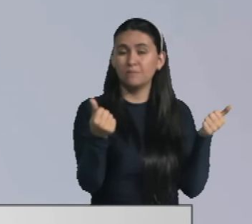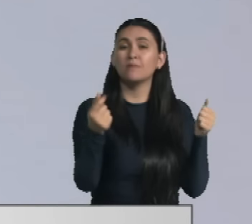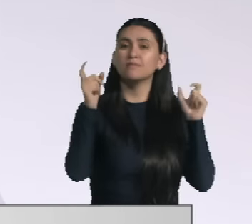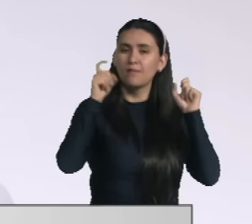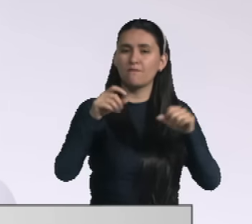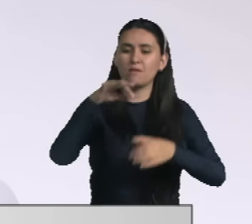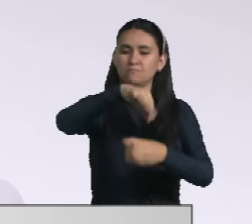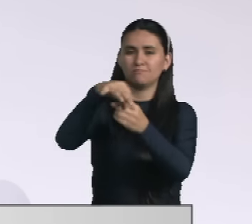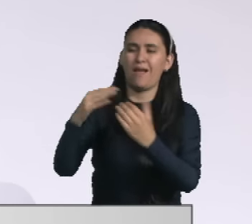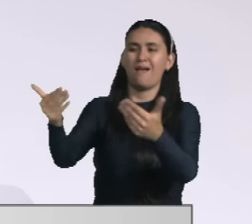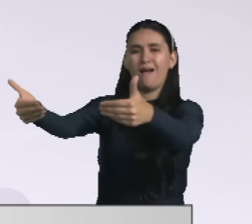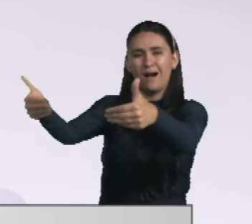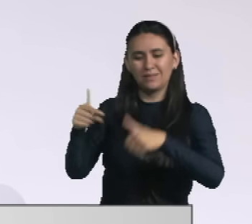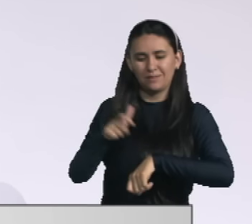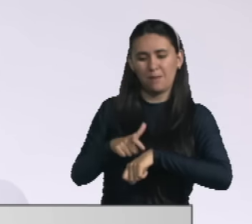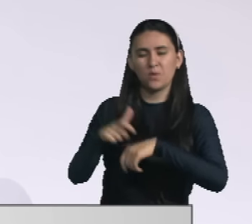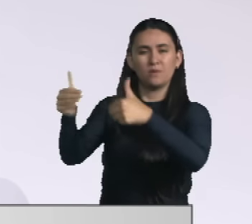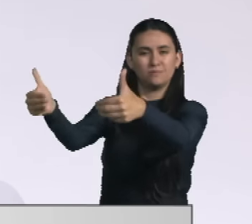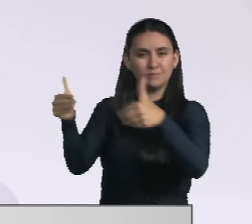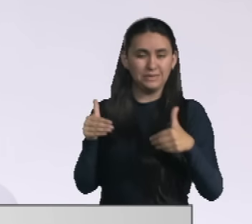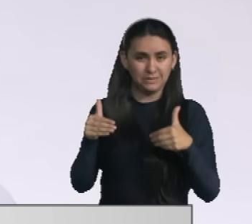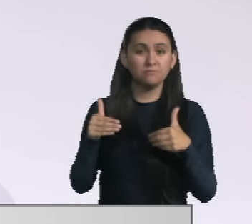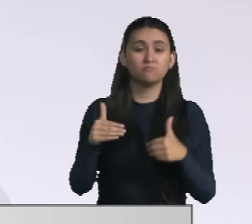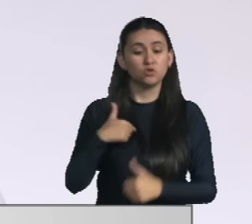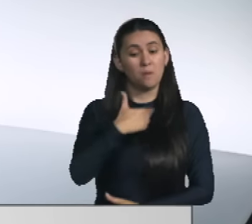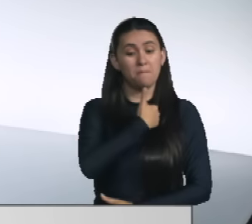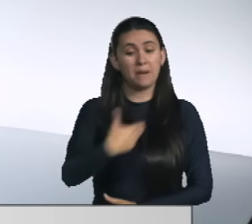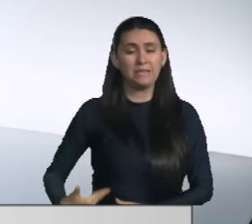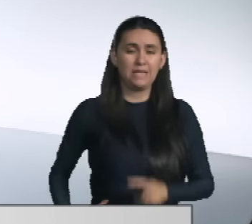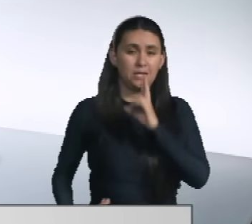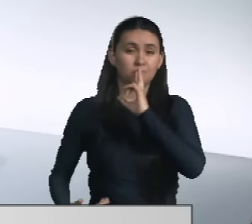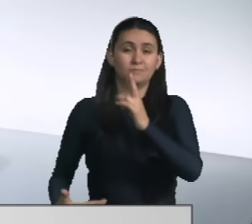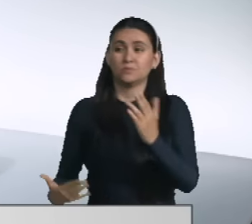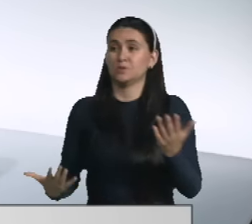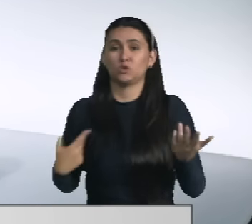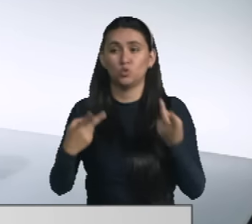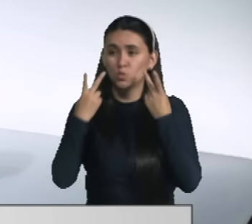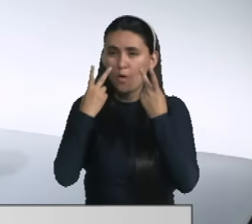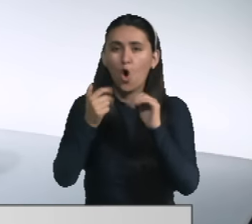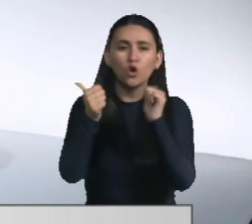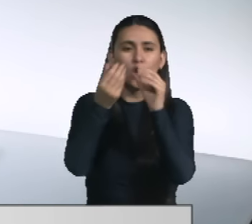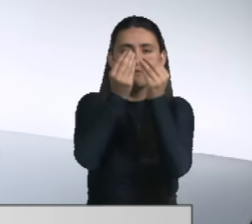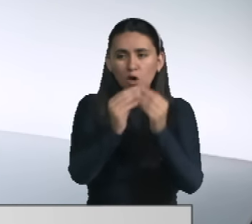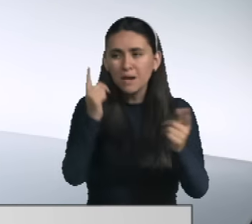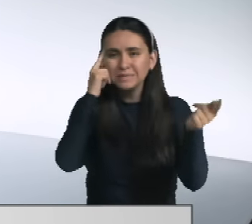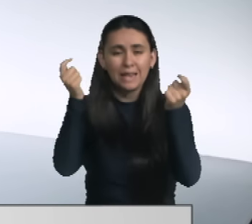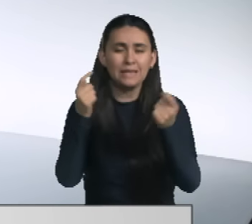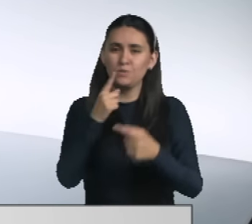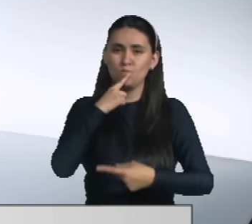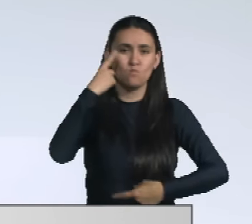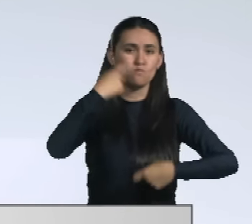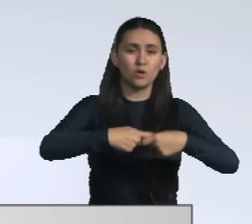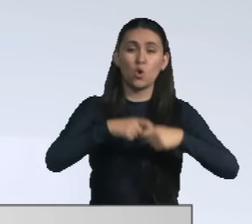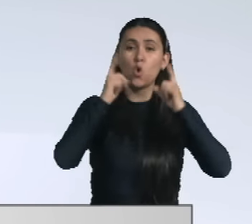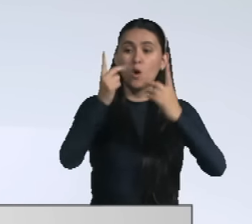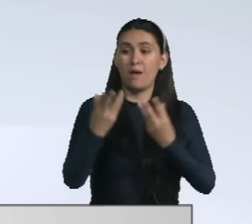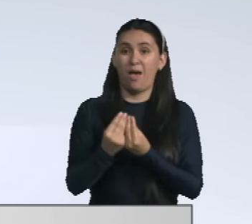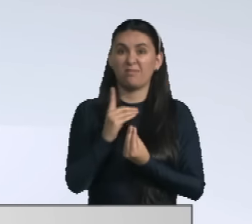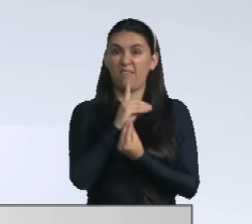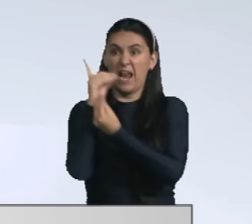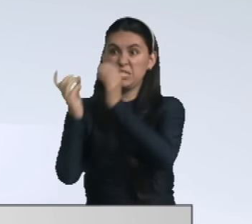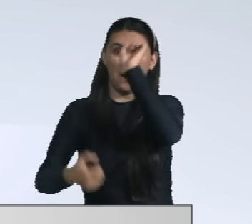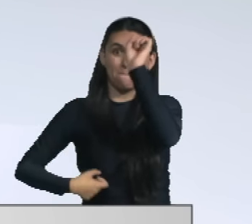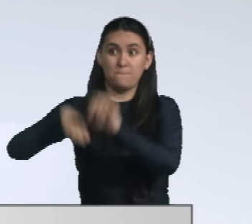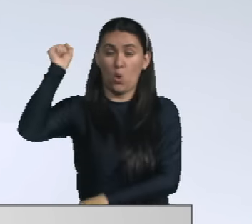elecciones anticipadas. Macron defendió su decisión como la única vía posible de actuar tras el triunfo de la ultraderecha en su país